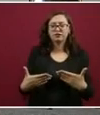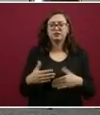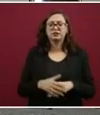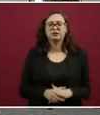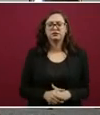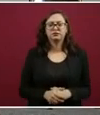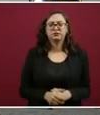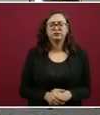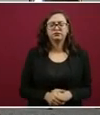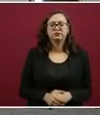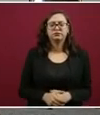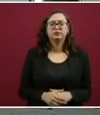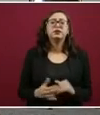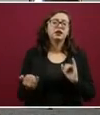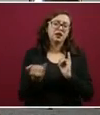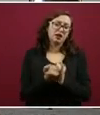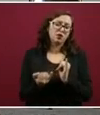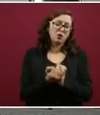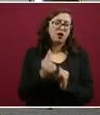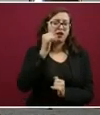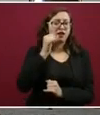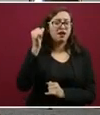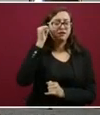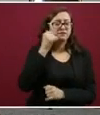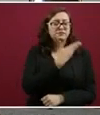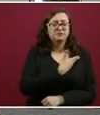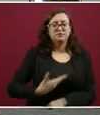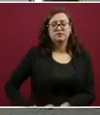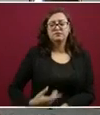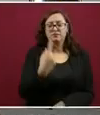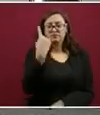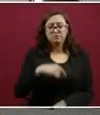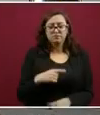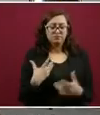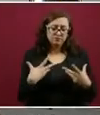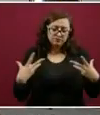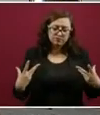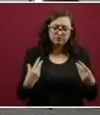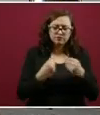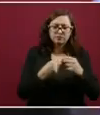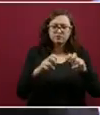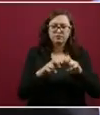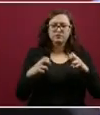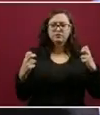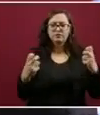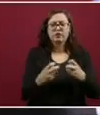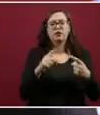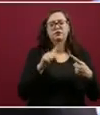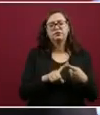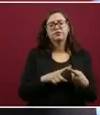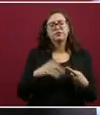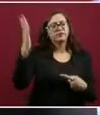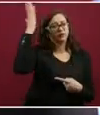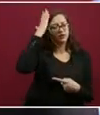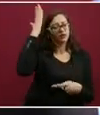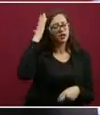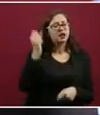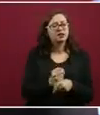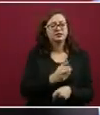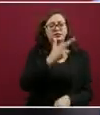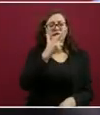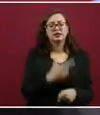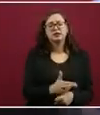el día de ayer, por instrucciones del señor presidente, nos reunimos el secretario de Hacienda, el doctor Carlos